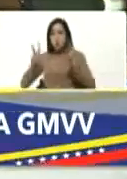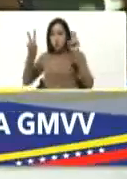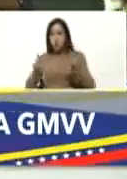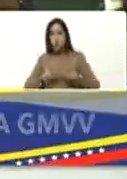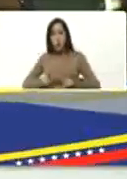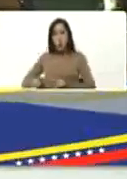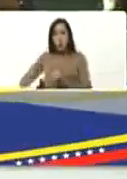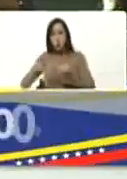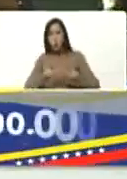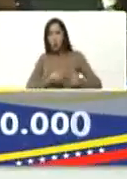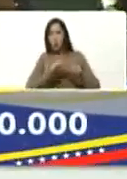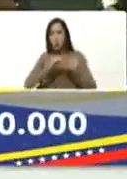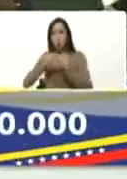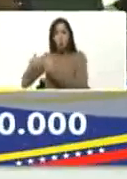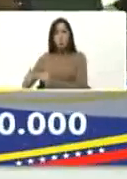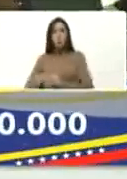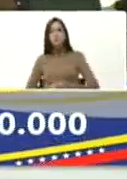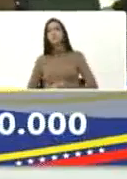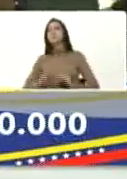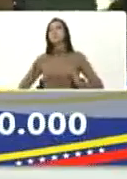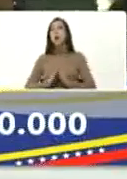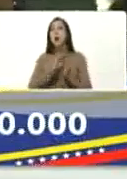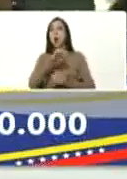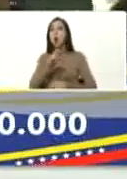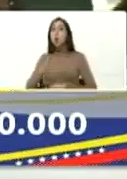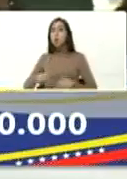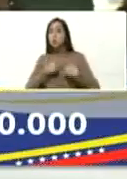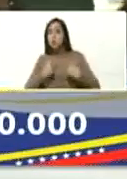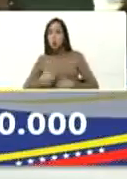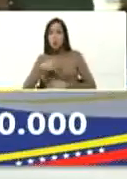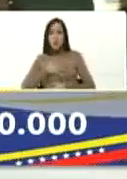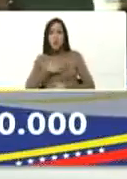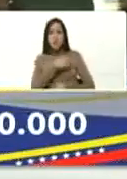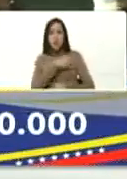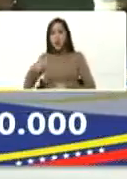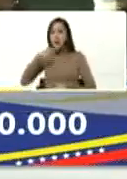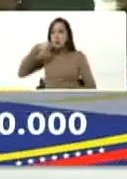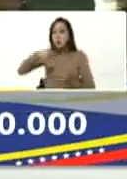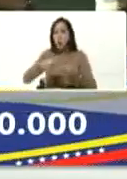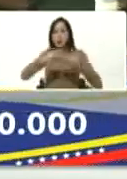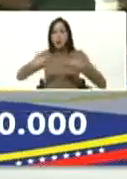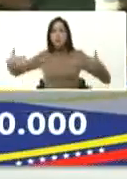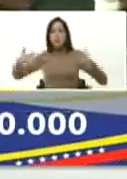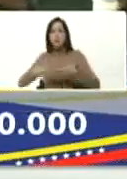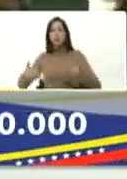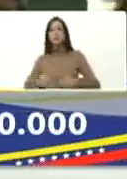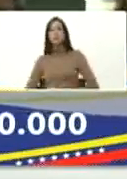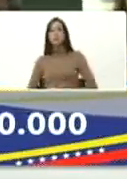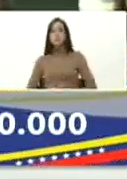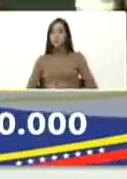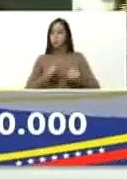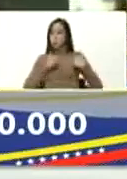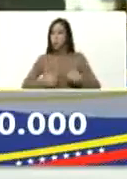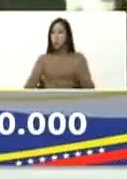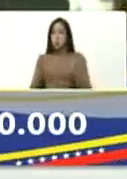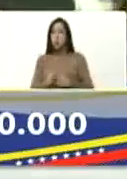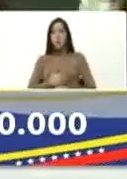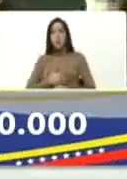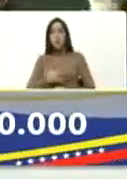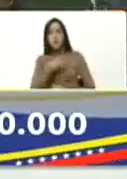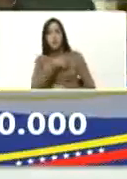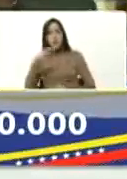Espacio Comunitario San José Corazón de mi Patria. ¡Qué nombre tan bonito! San José Corazón de mi Patria,